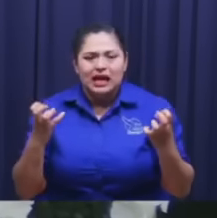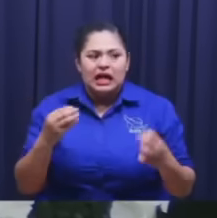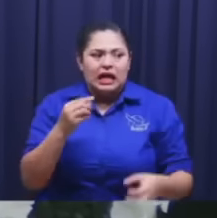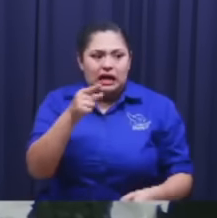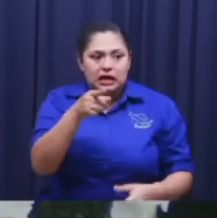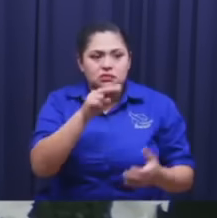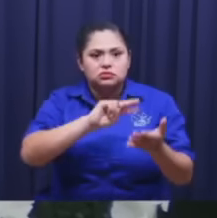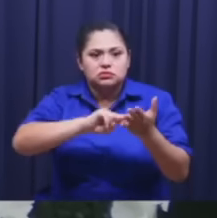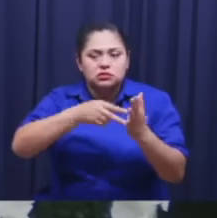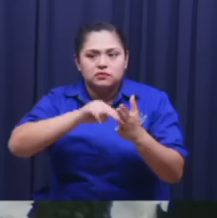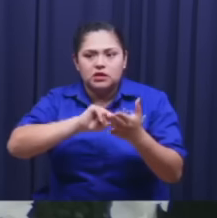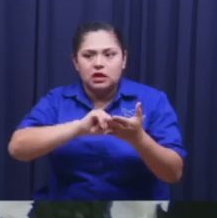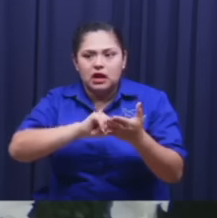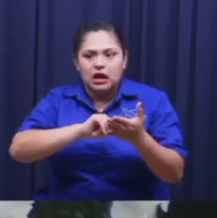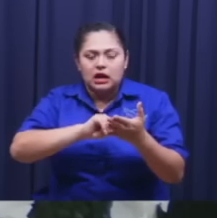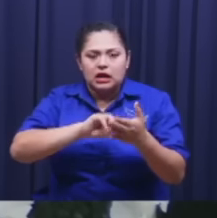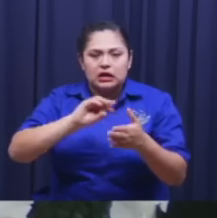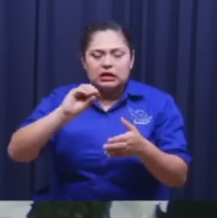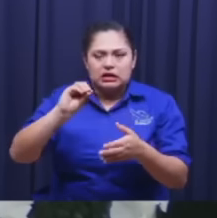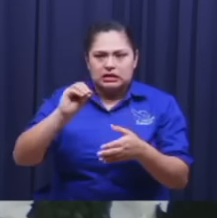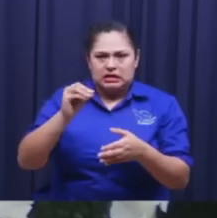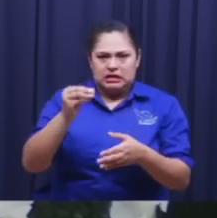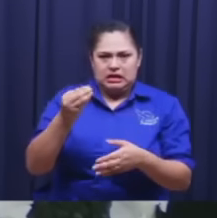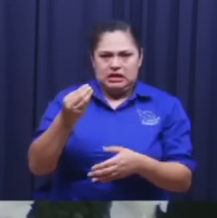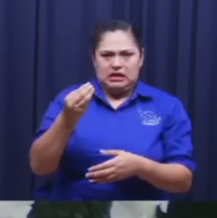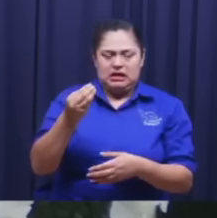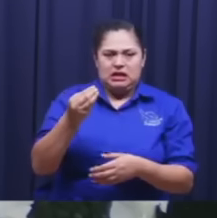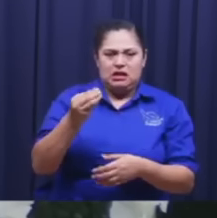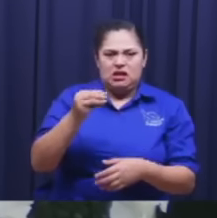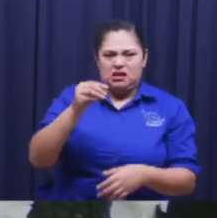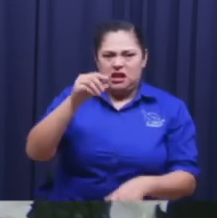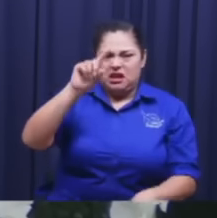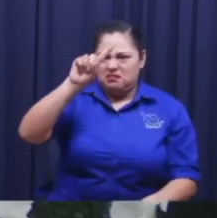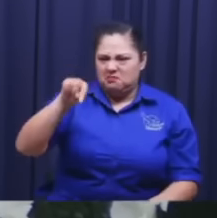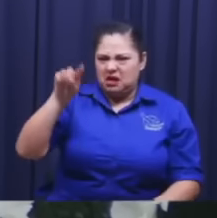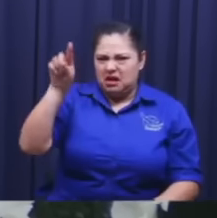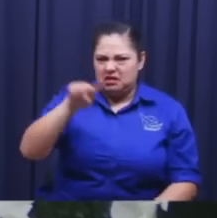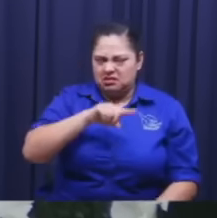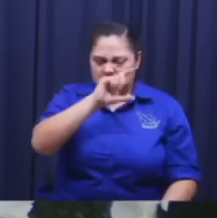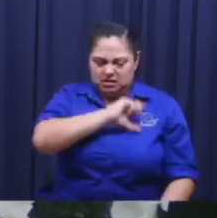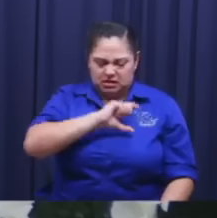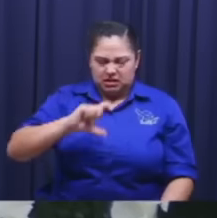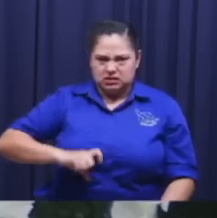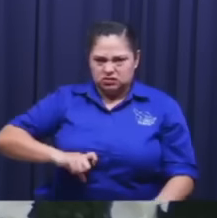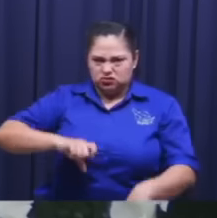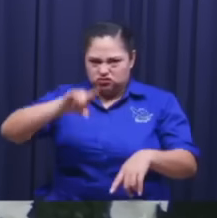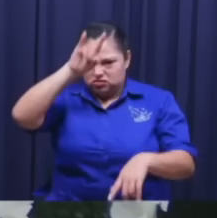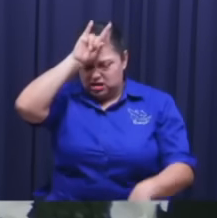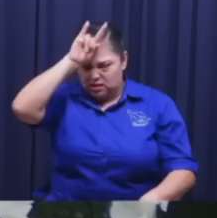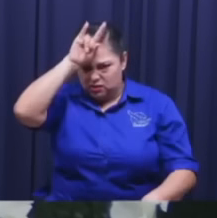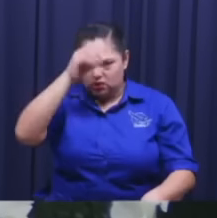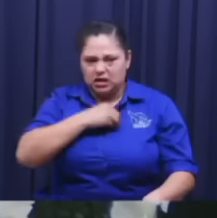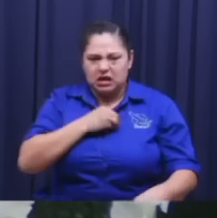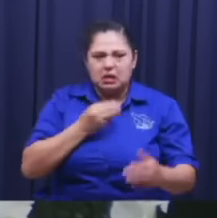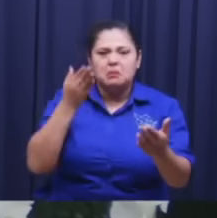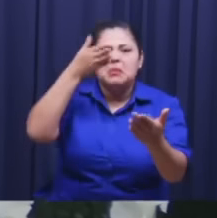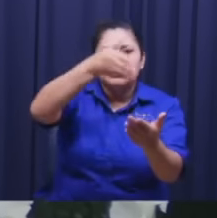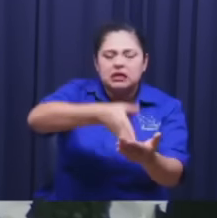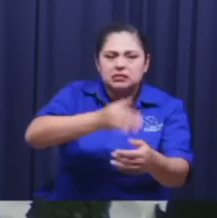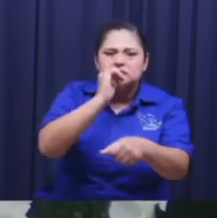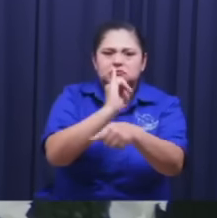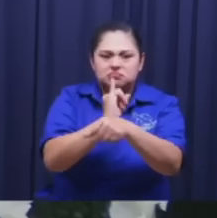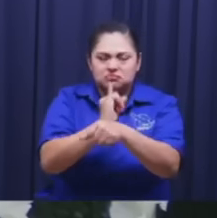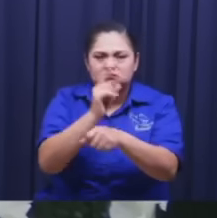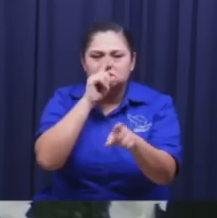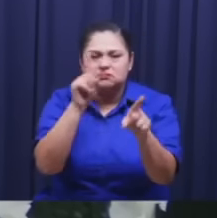quiere decir que el sistema anticristiano ha permeado las capas de la mentalidad de toda la humanidad. Ya no se